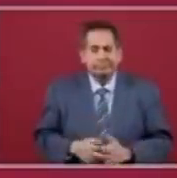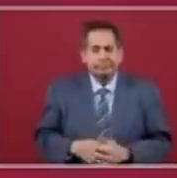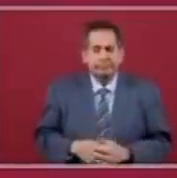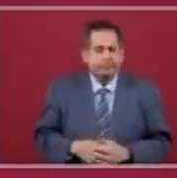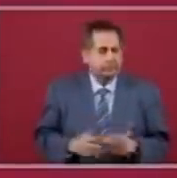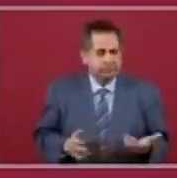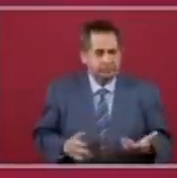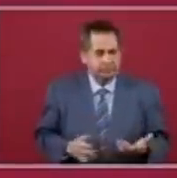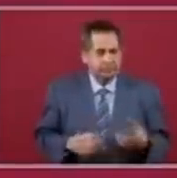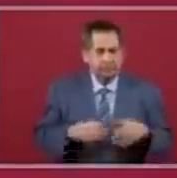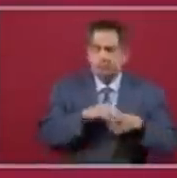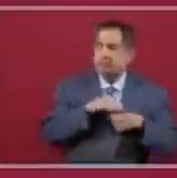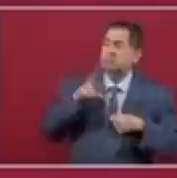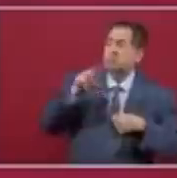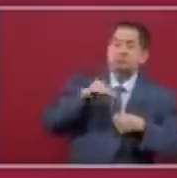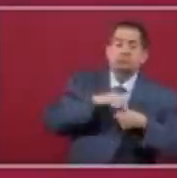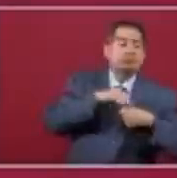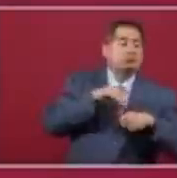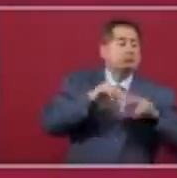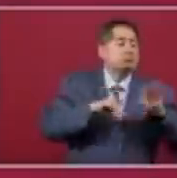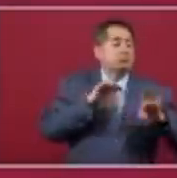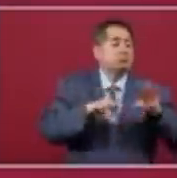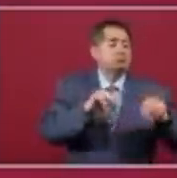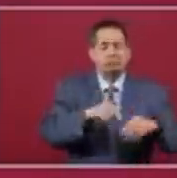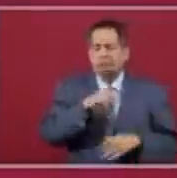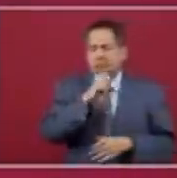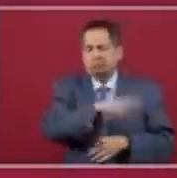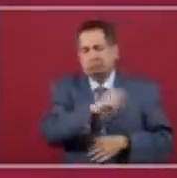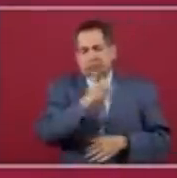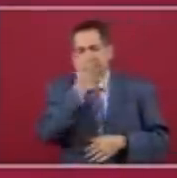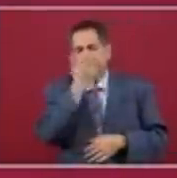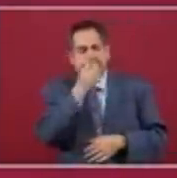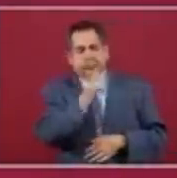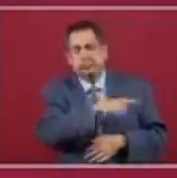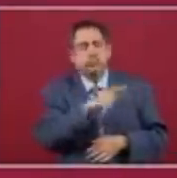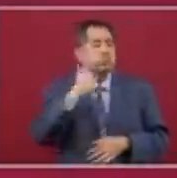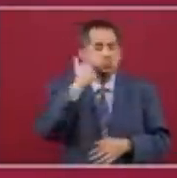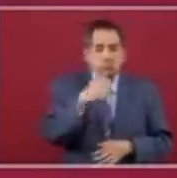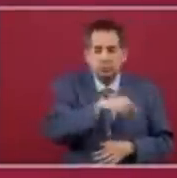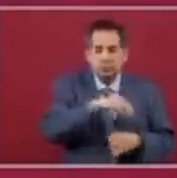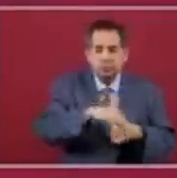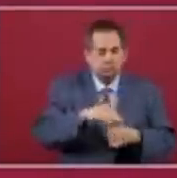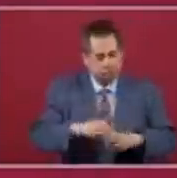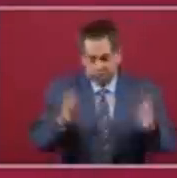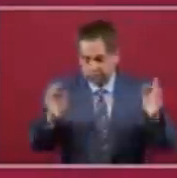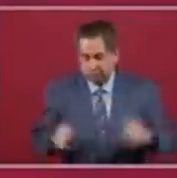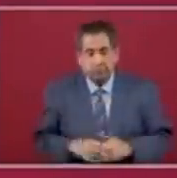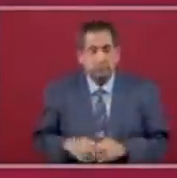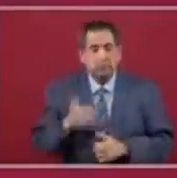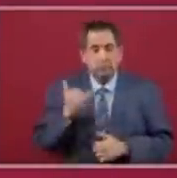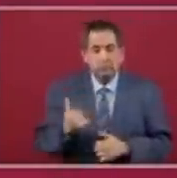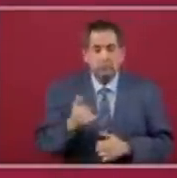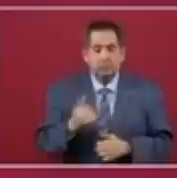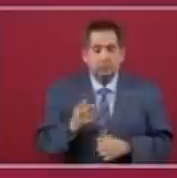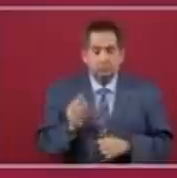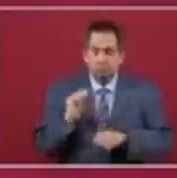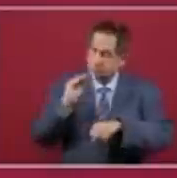Entonces, no votar fue siempre, ¿no? Y portarse